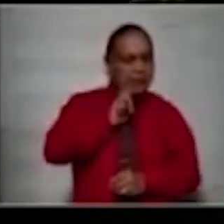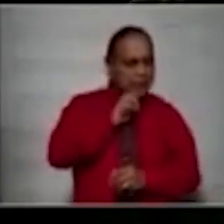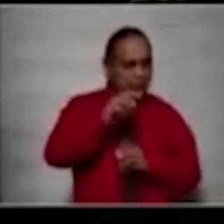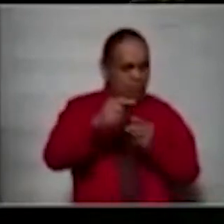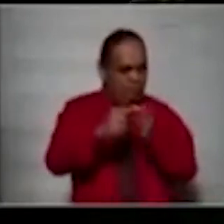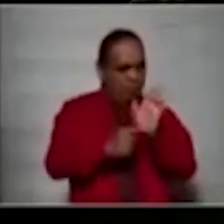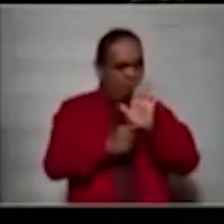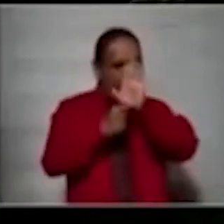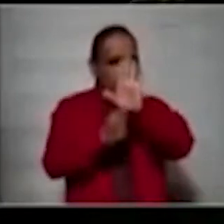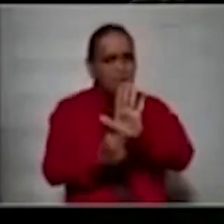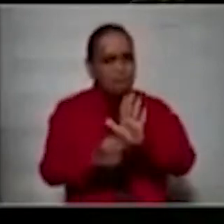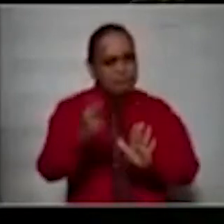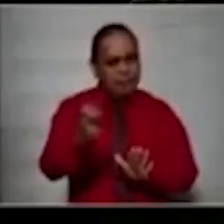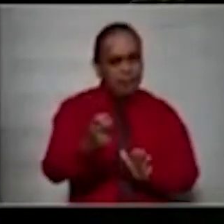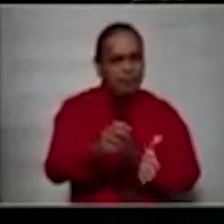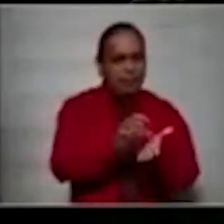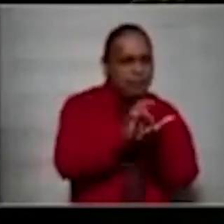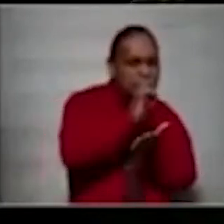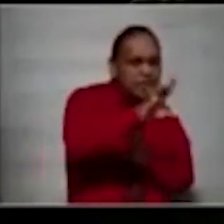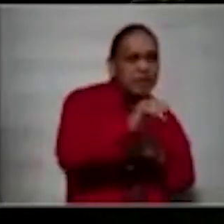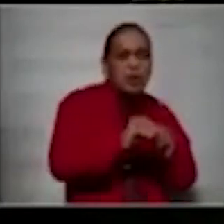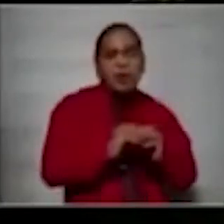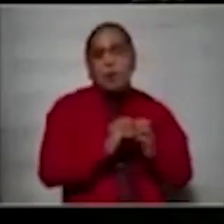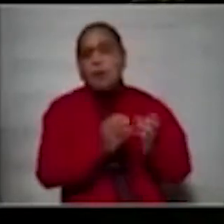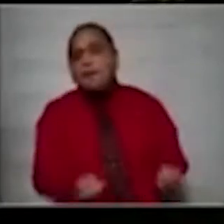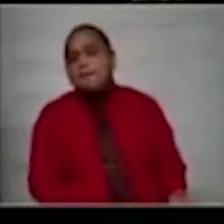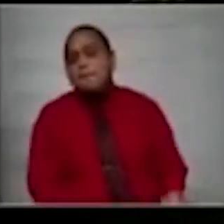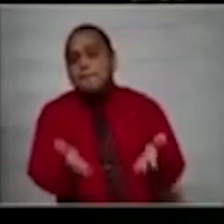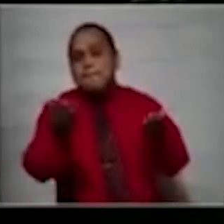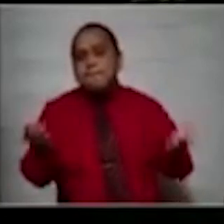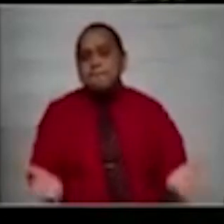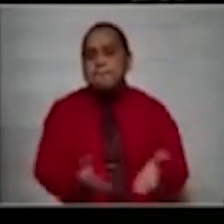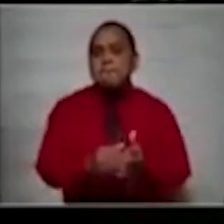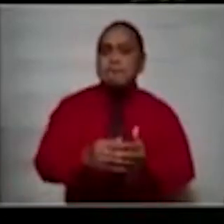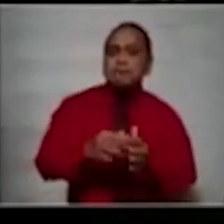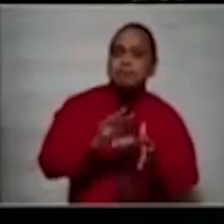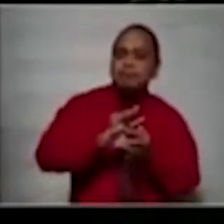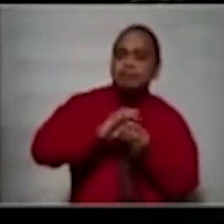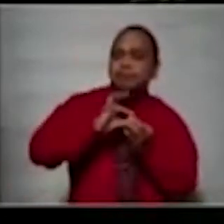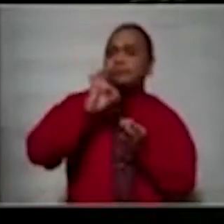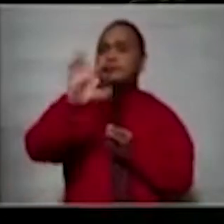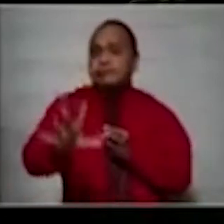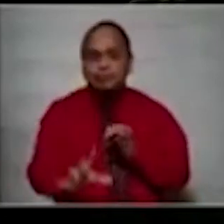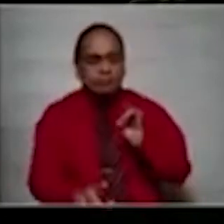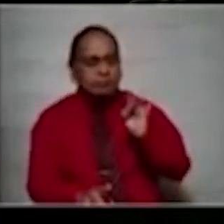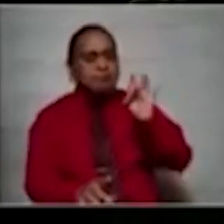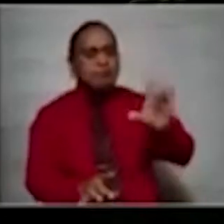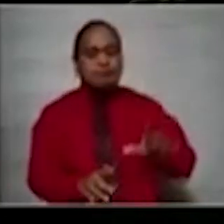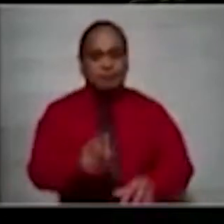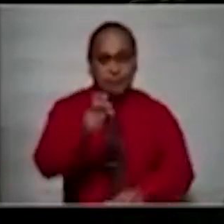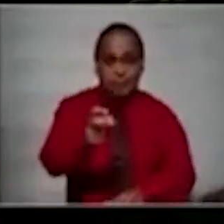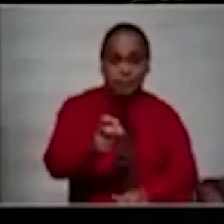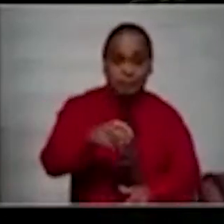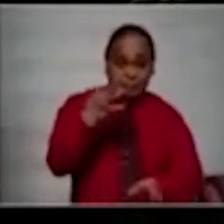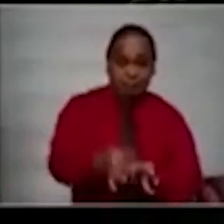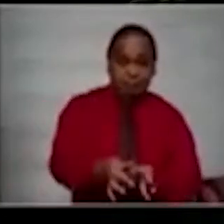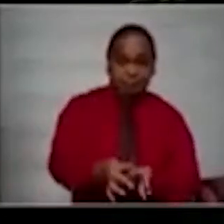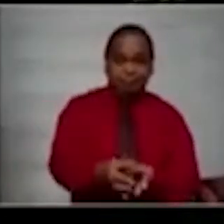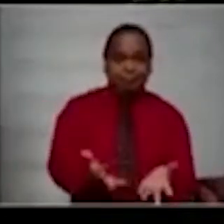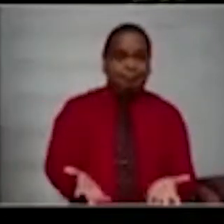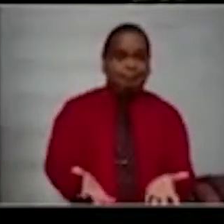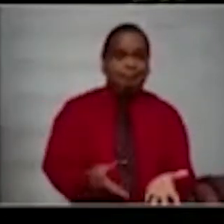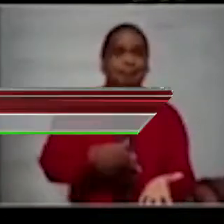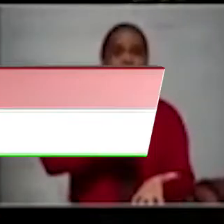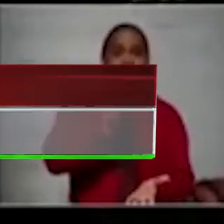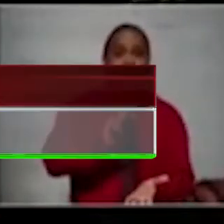insisto, publicar, distribuir, divulgar, compartir, para que se configure el delito. Y las descripciones